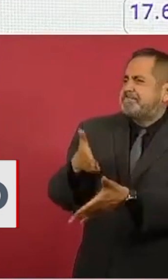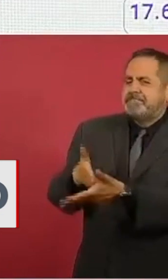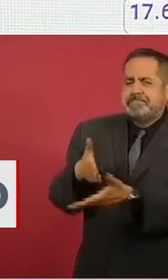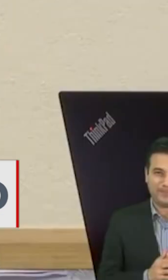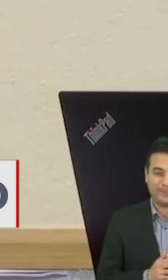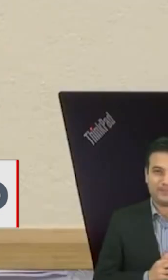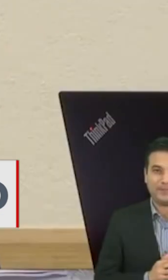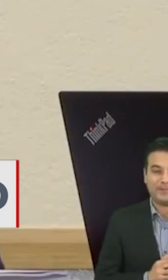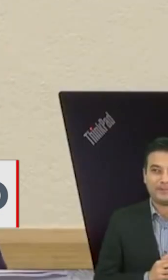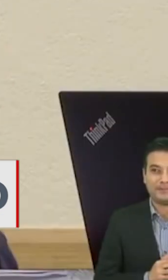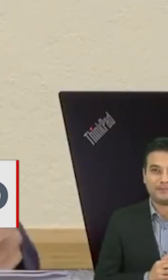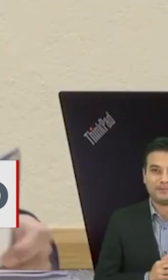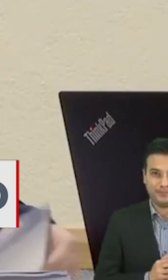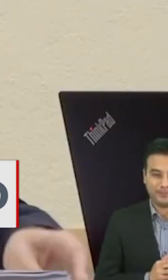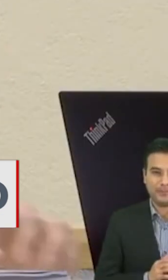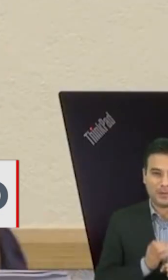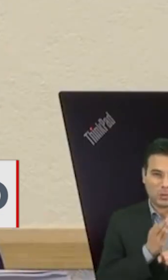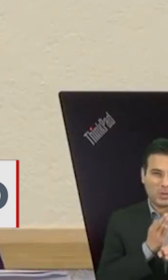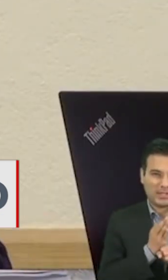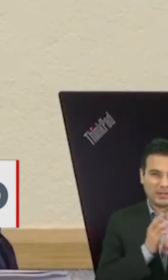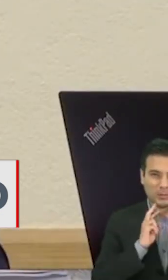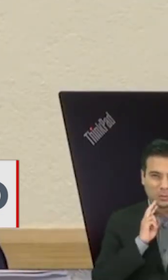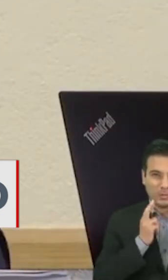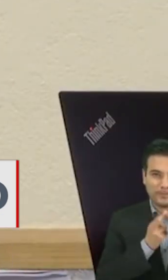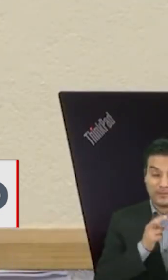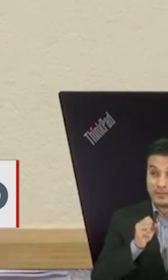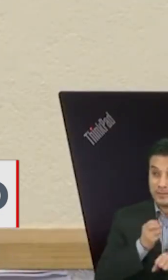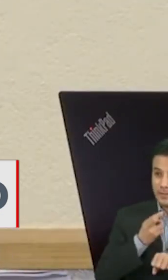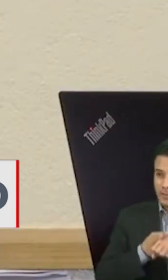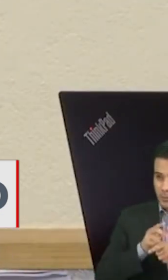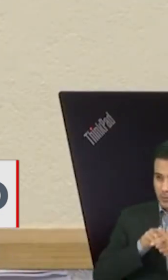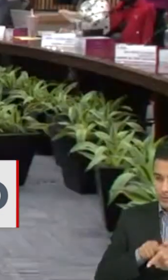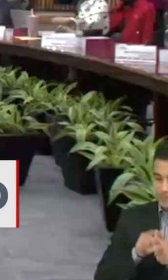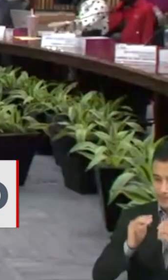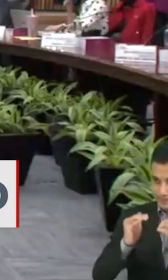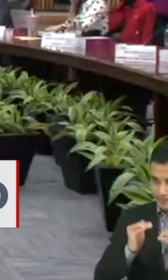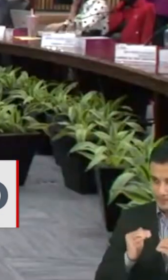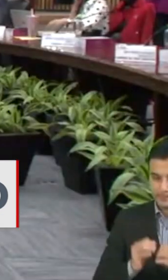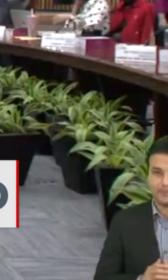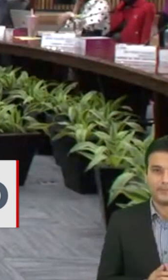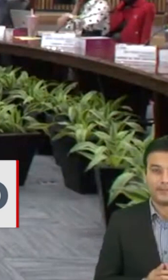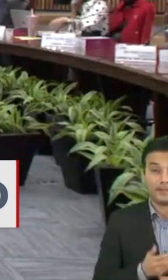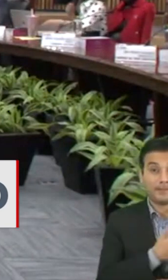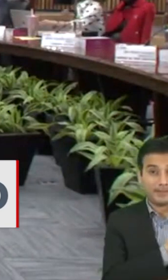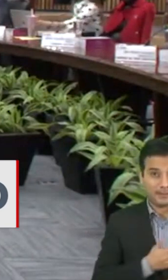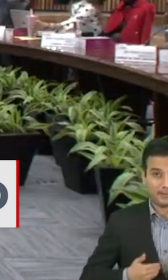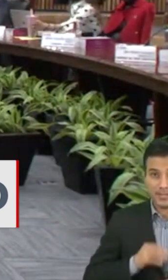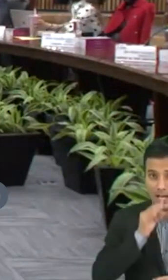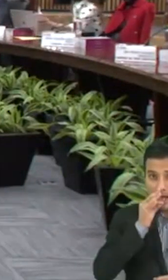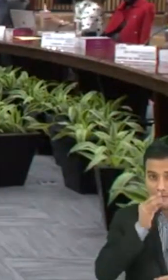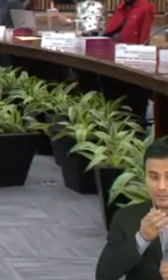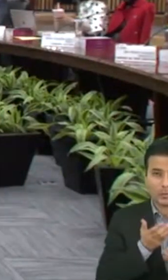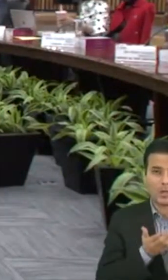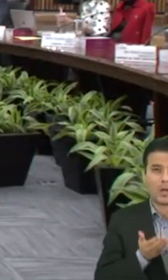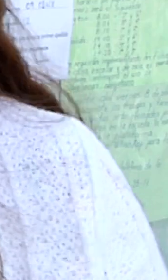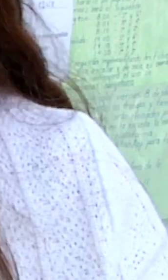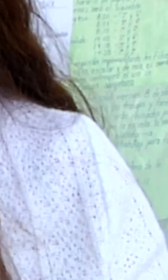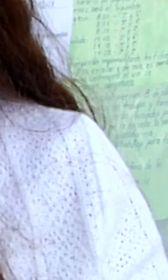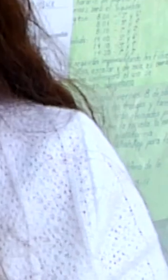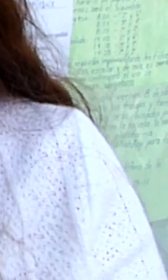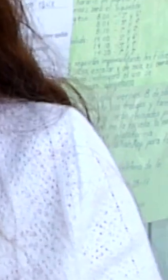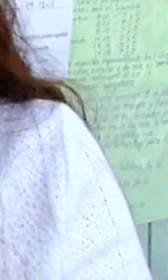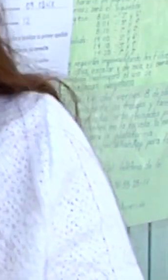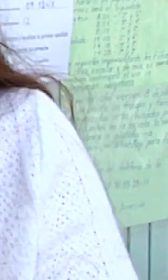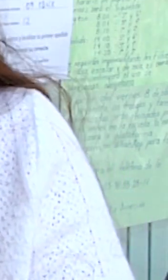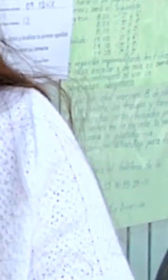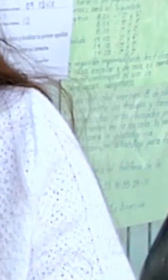del INE. La confrontación entre el Ejecutivo y la autoridad electoral marcó el preámbulo de la consulta cuestionada por muchos. Esto no